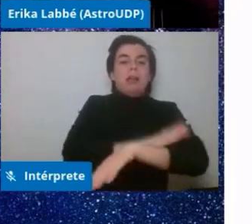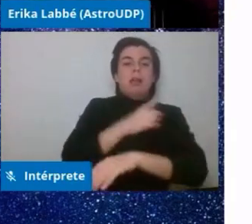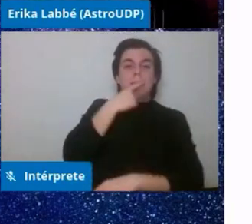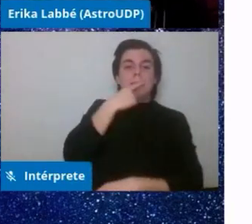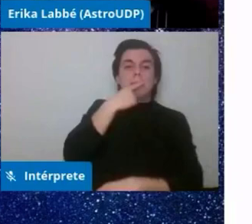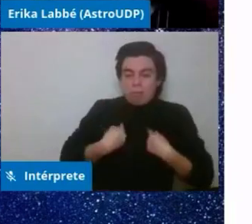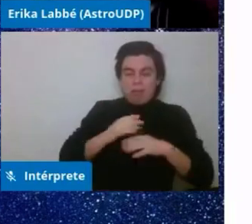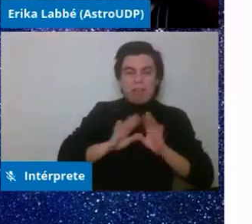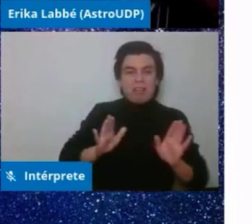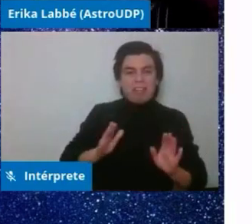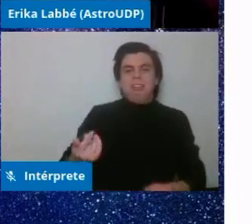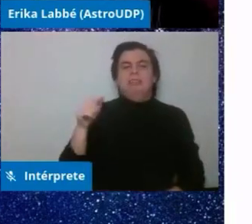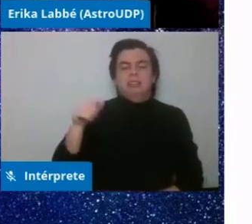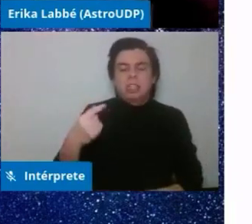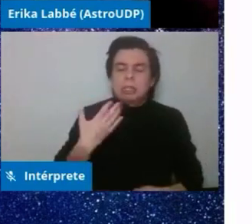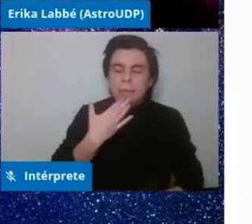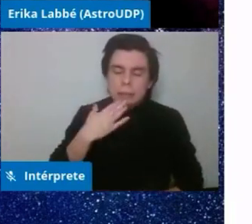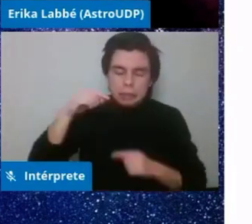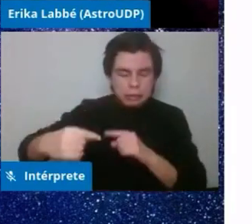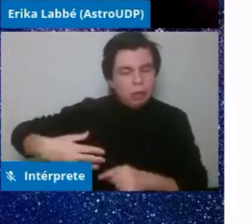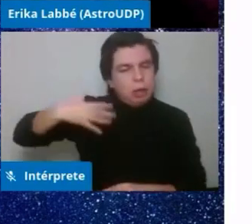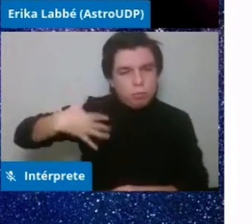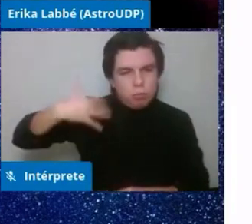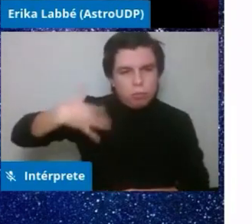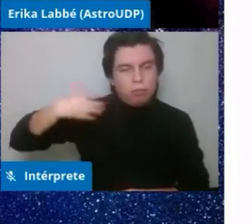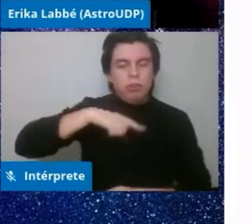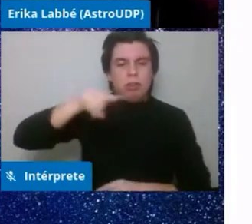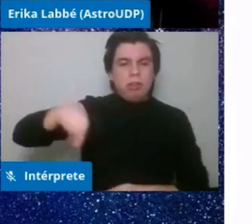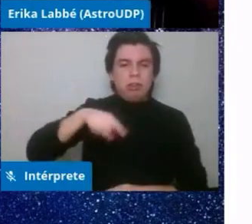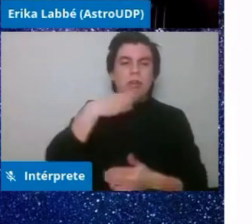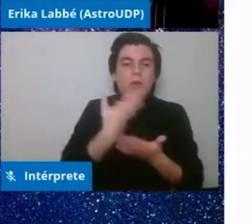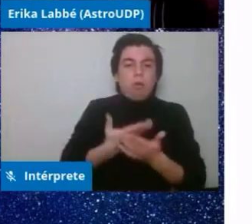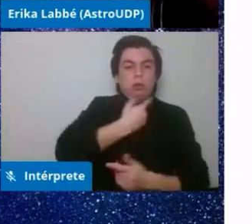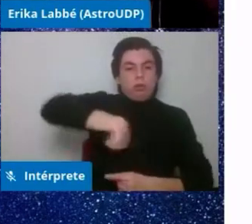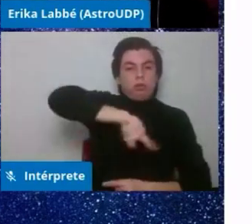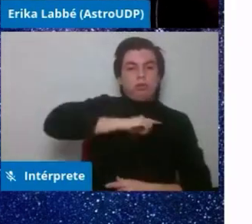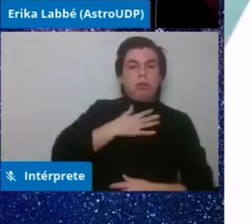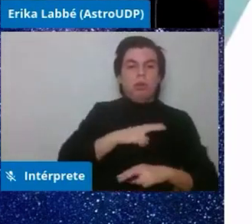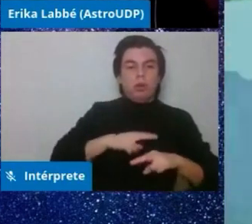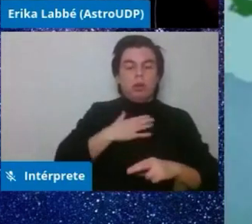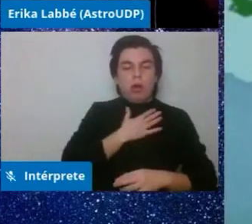bien en consideración cuando uno quiere hacer algo relacionado a la inclusión.